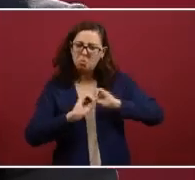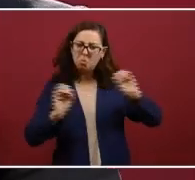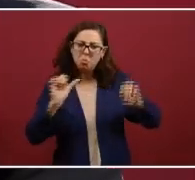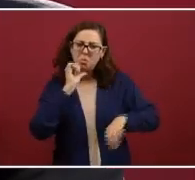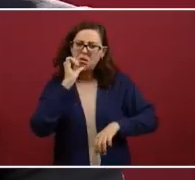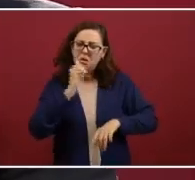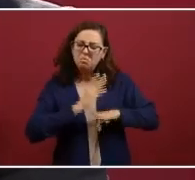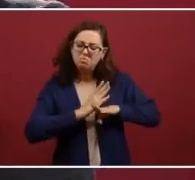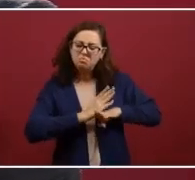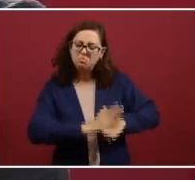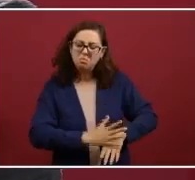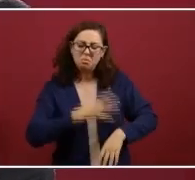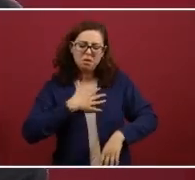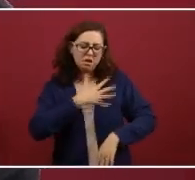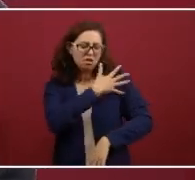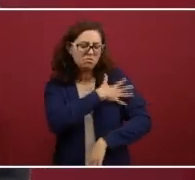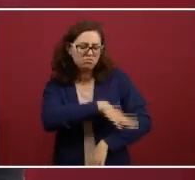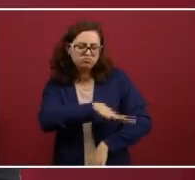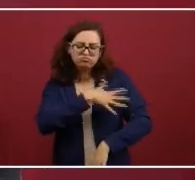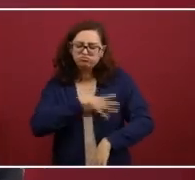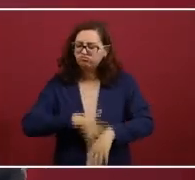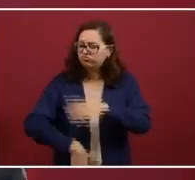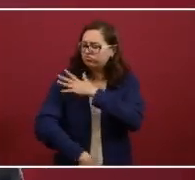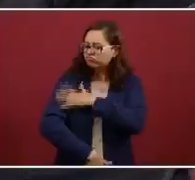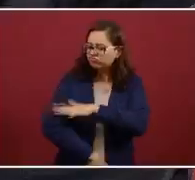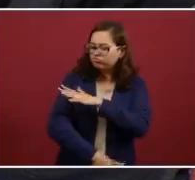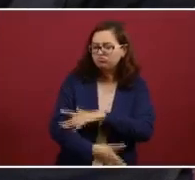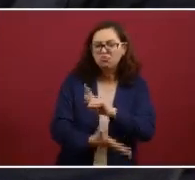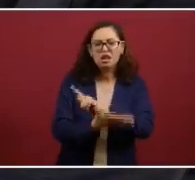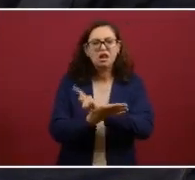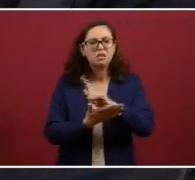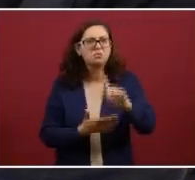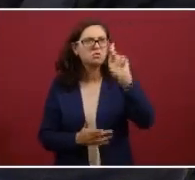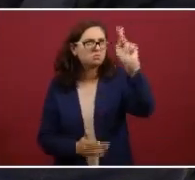Pero además nos hicieron